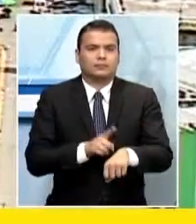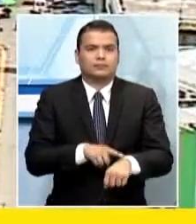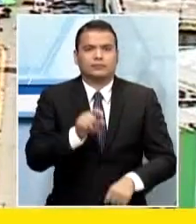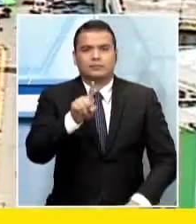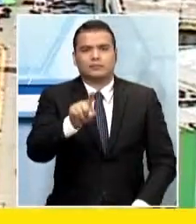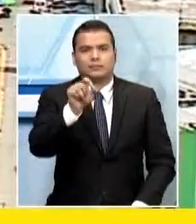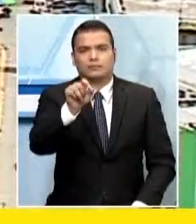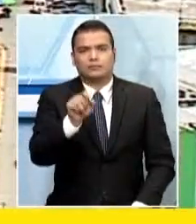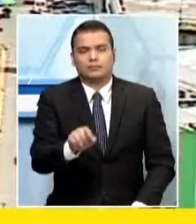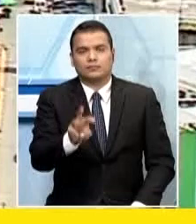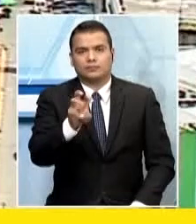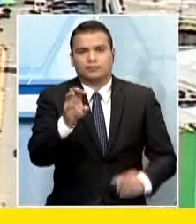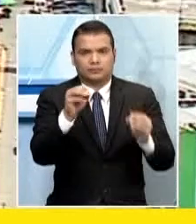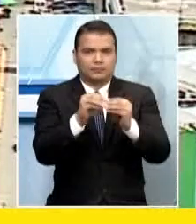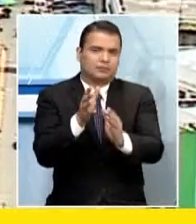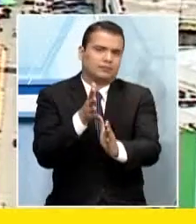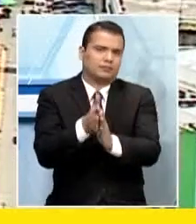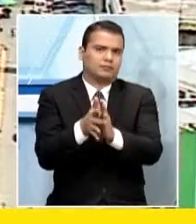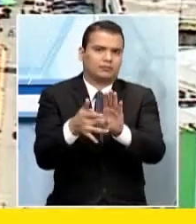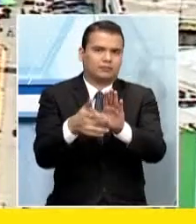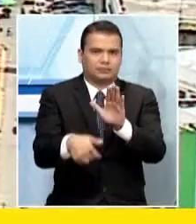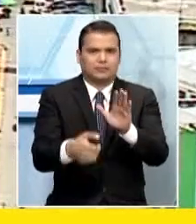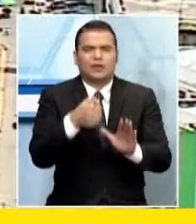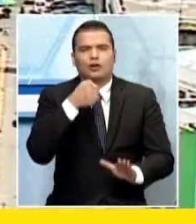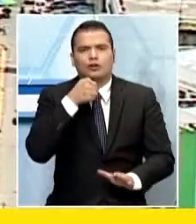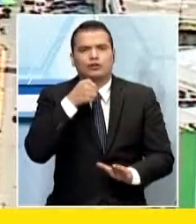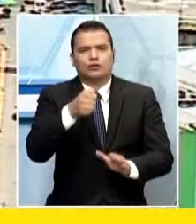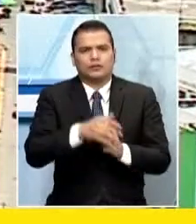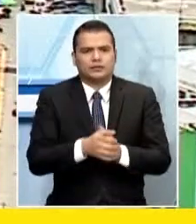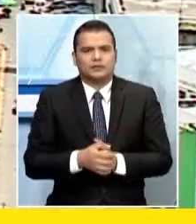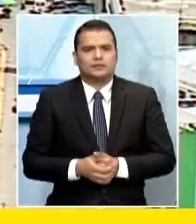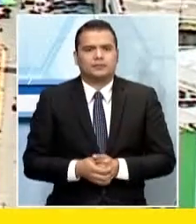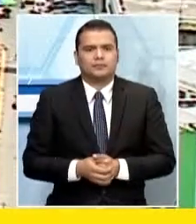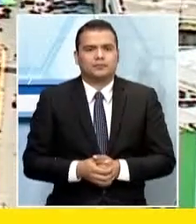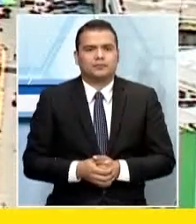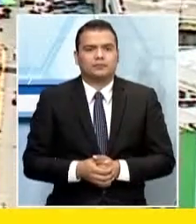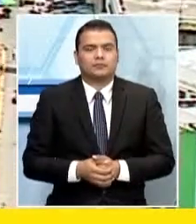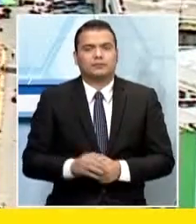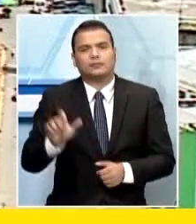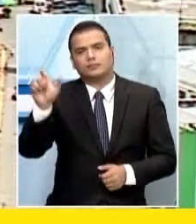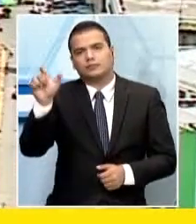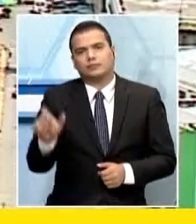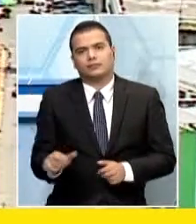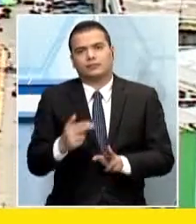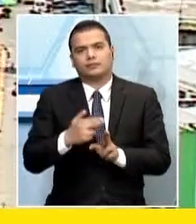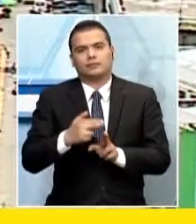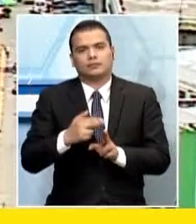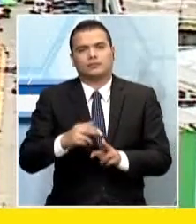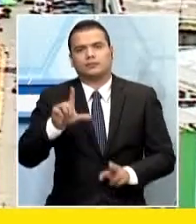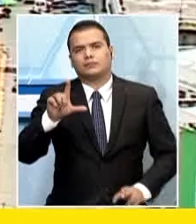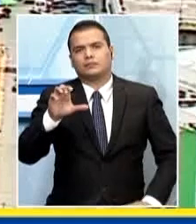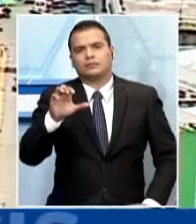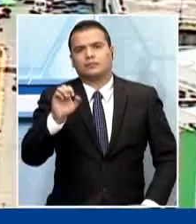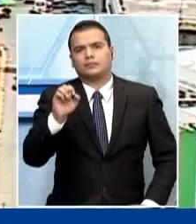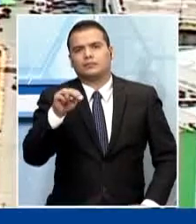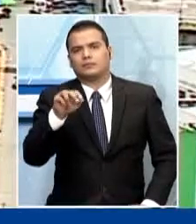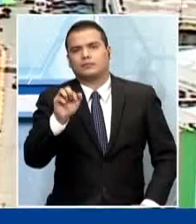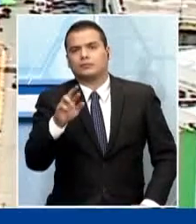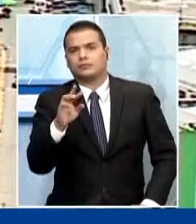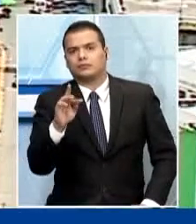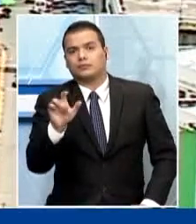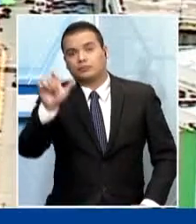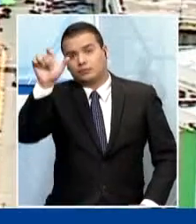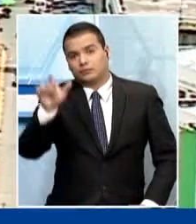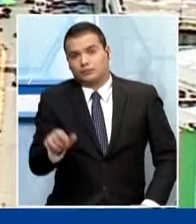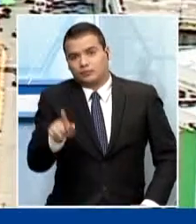8 minutos de la tarde, seguimos en este cubrimiento especial desde Buenaventura. Y Leona Rentería es un líder social que ha encarado la lucha